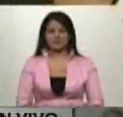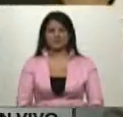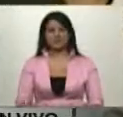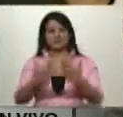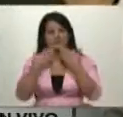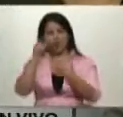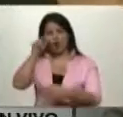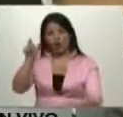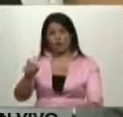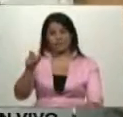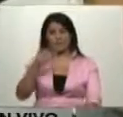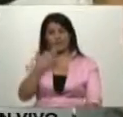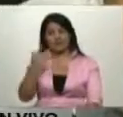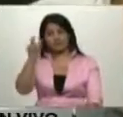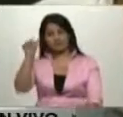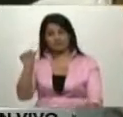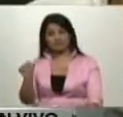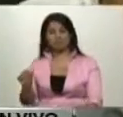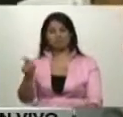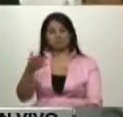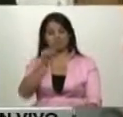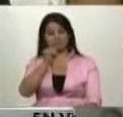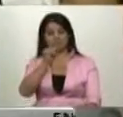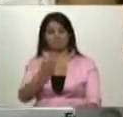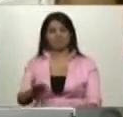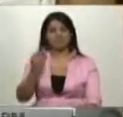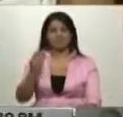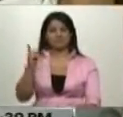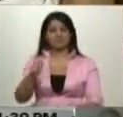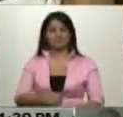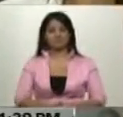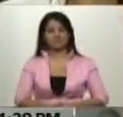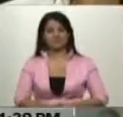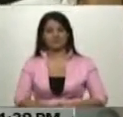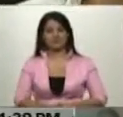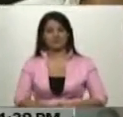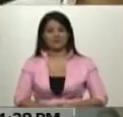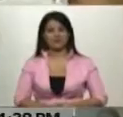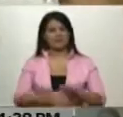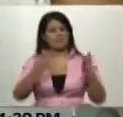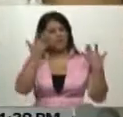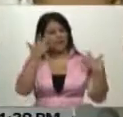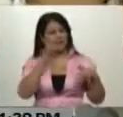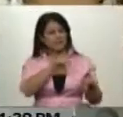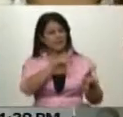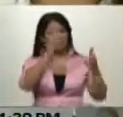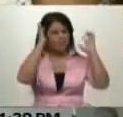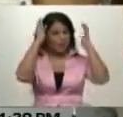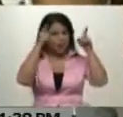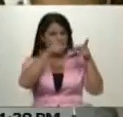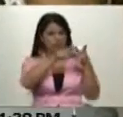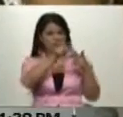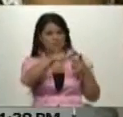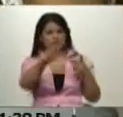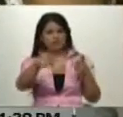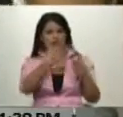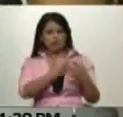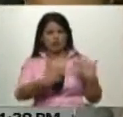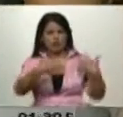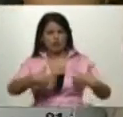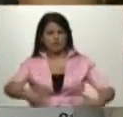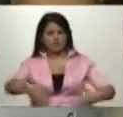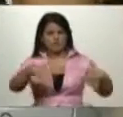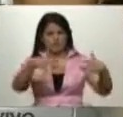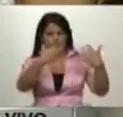Gracias, Alfredo. Importante. Lo que nos destaca, parece que los pelucones y Monsanto se quedaron con los crespos